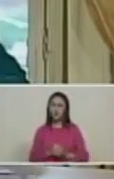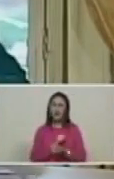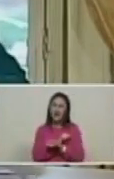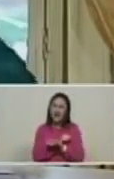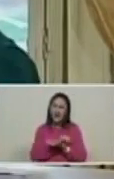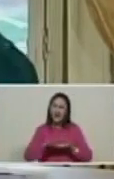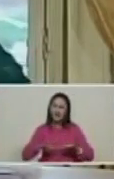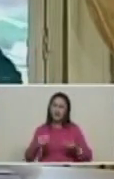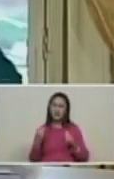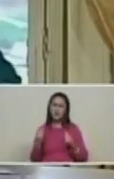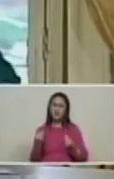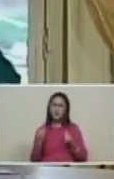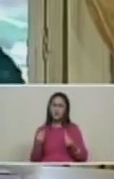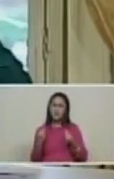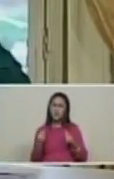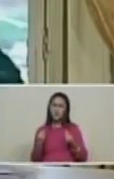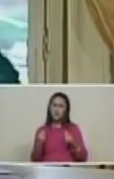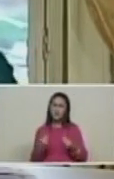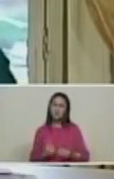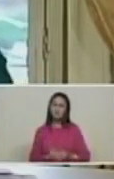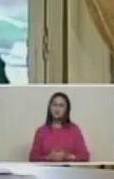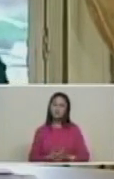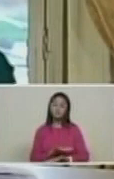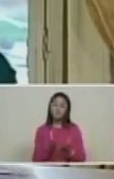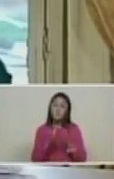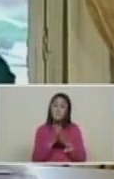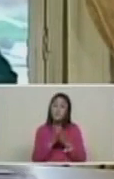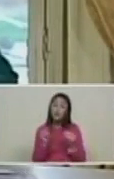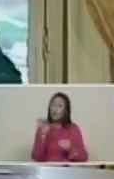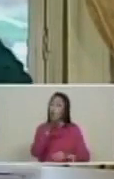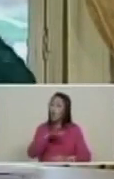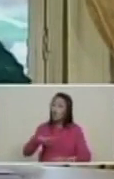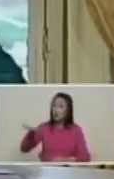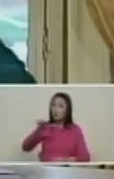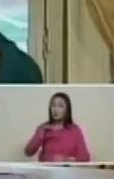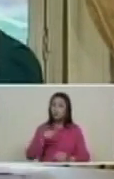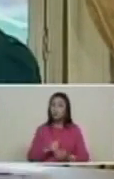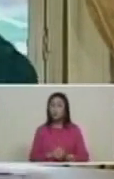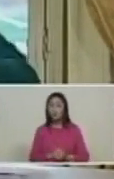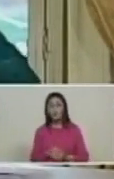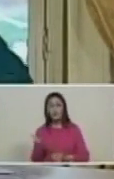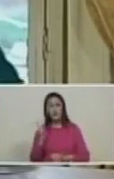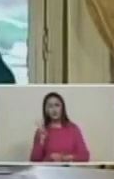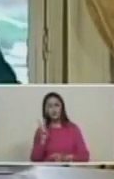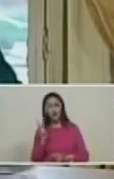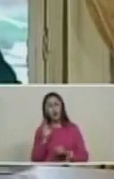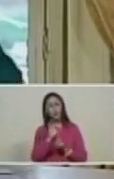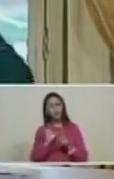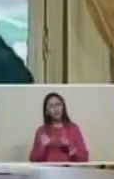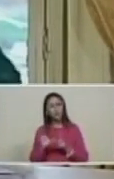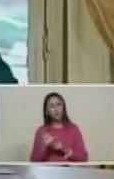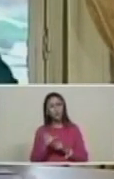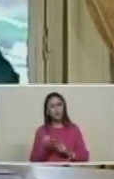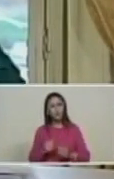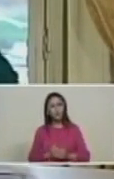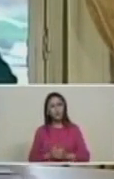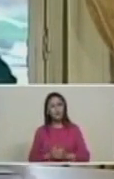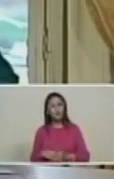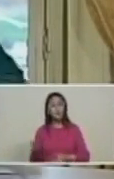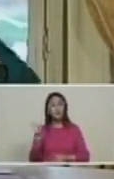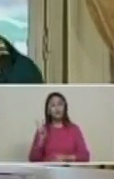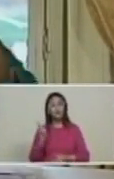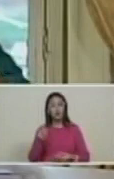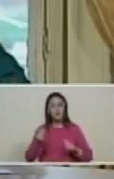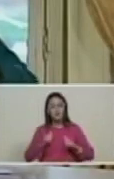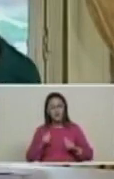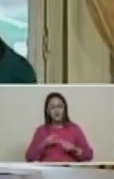gratuita, de calidad, para todos y para todas. Es la Venezuela de la cultura, es la Venezuela de la vida,